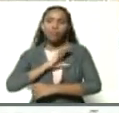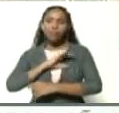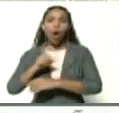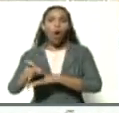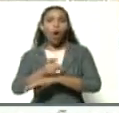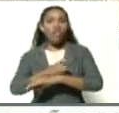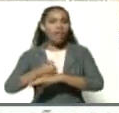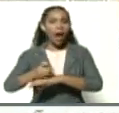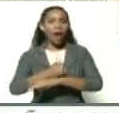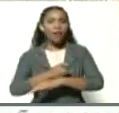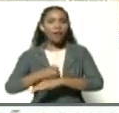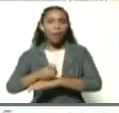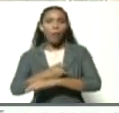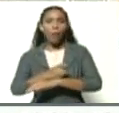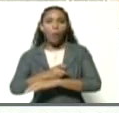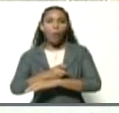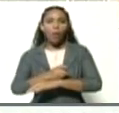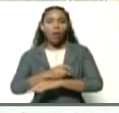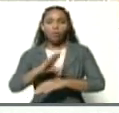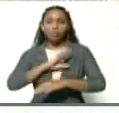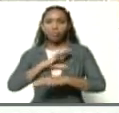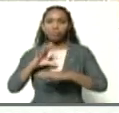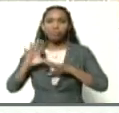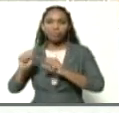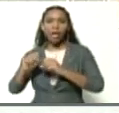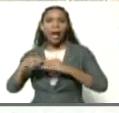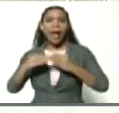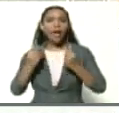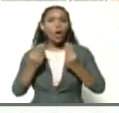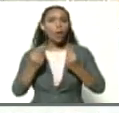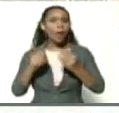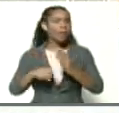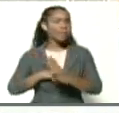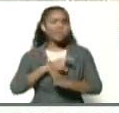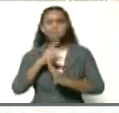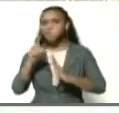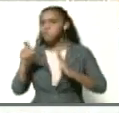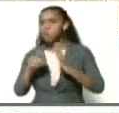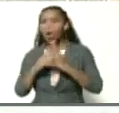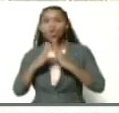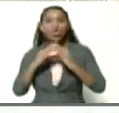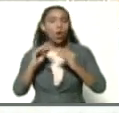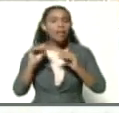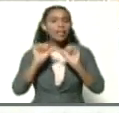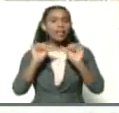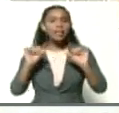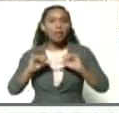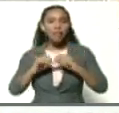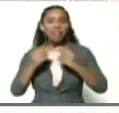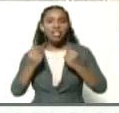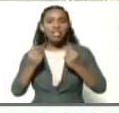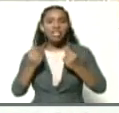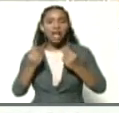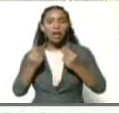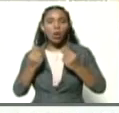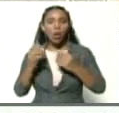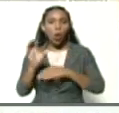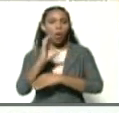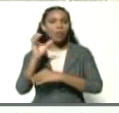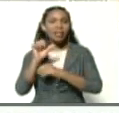gobierno. Se tomó la economía completa. Todo el sistema financiero colombiano se